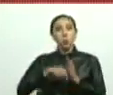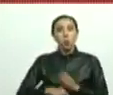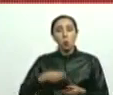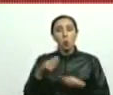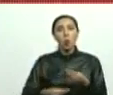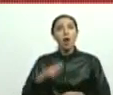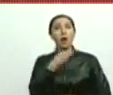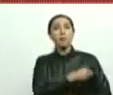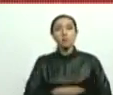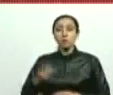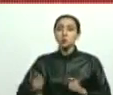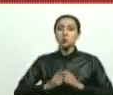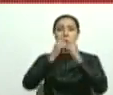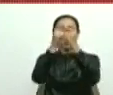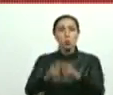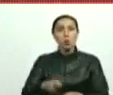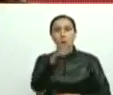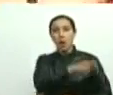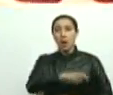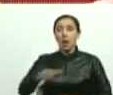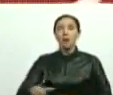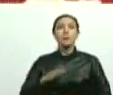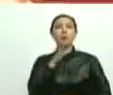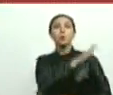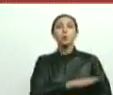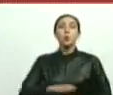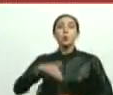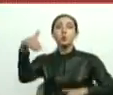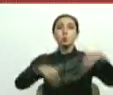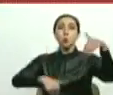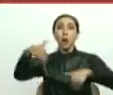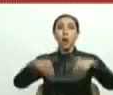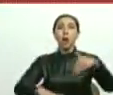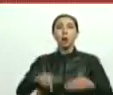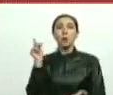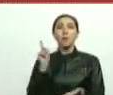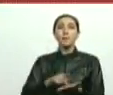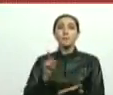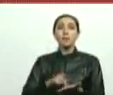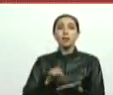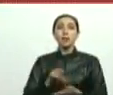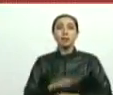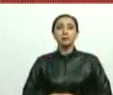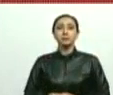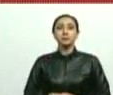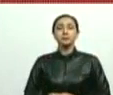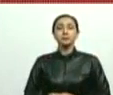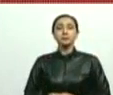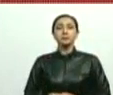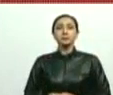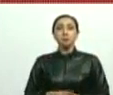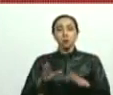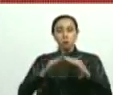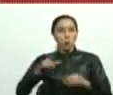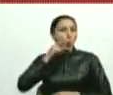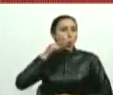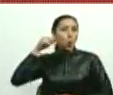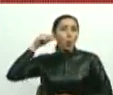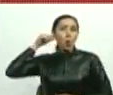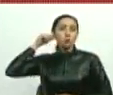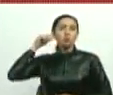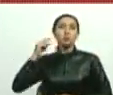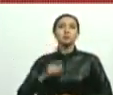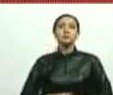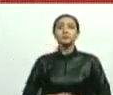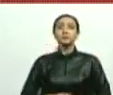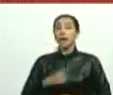usted le encomendó a esta comisión electoral presente aquí, a todos y a todas,